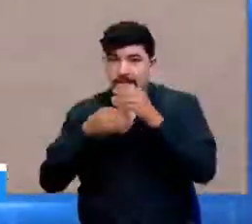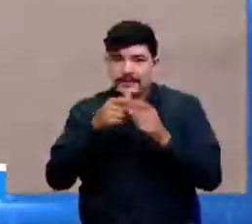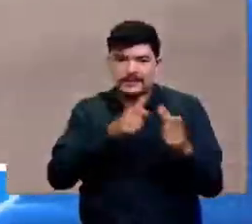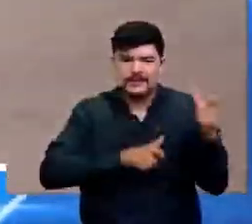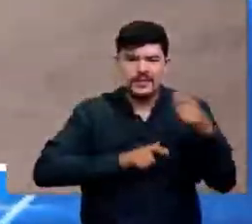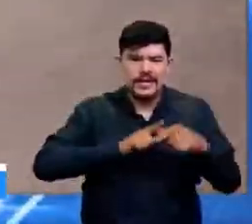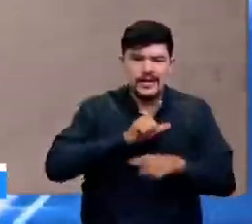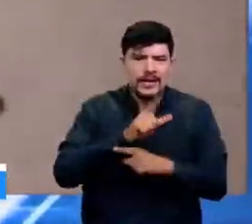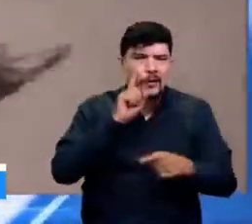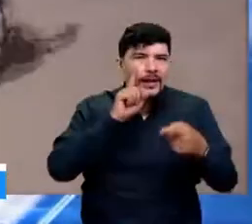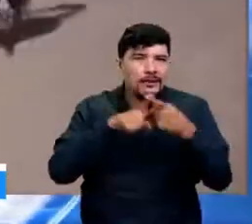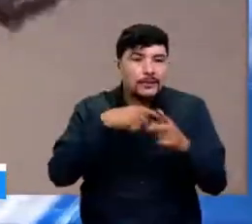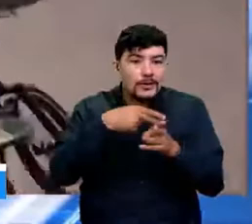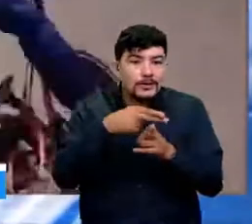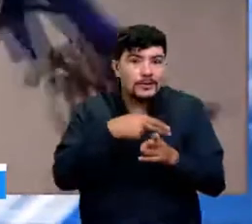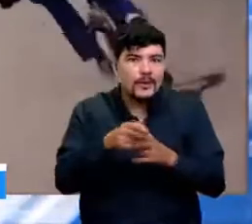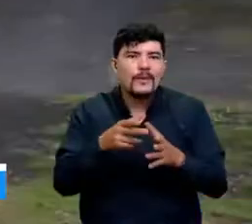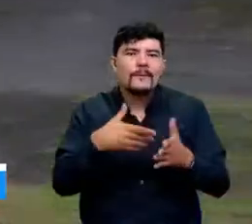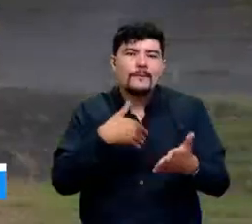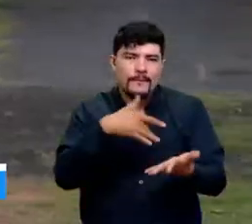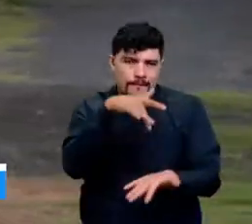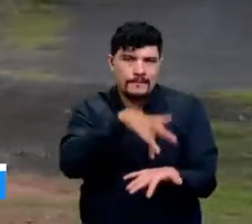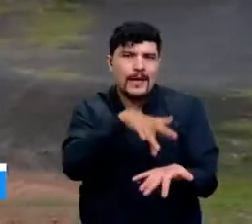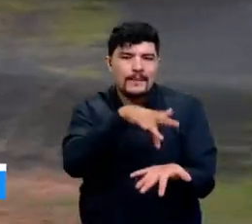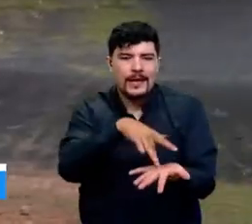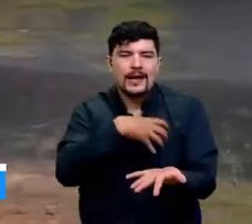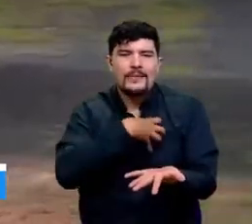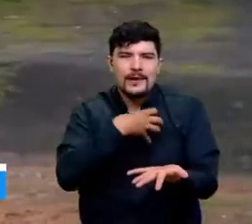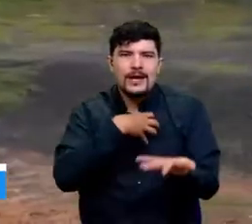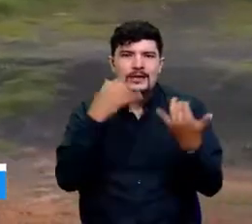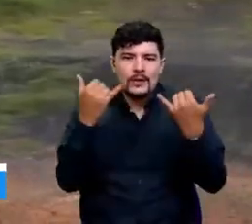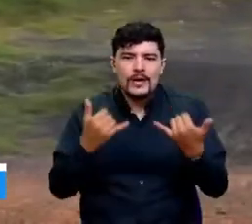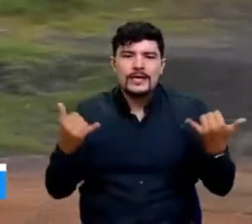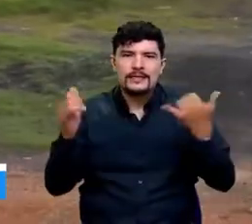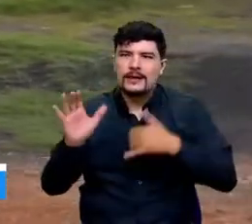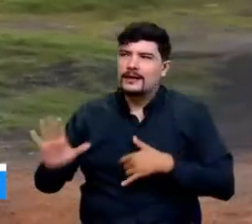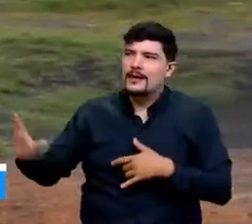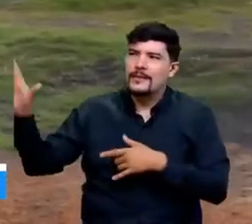buscan la realización de un campeonato interdepartamental para inaugurar el nuevo escenario.